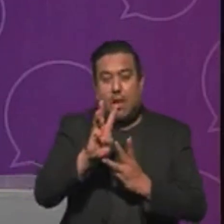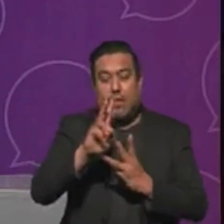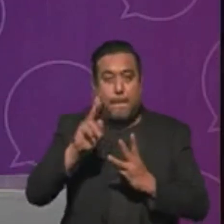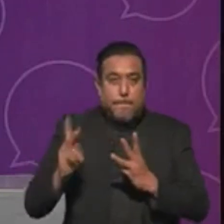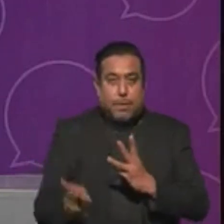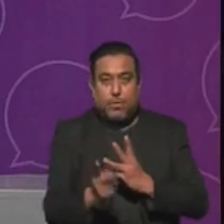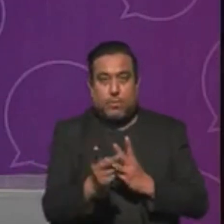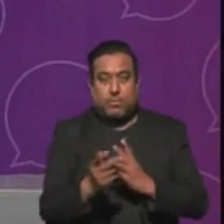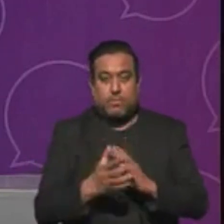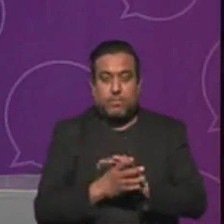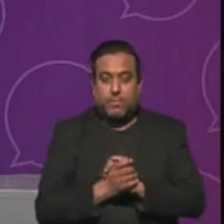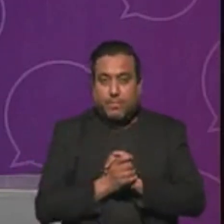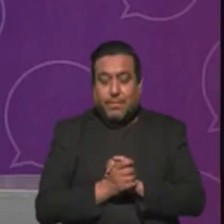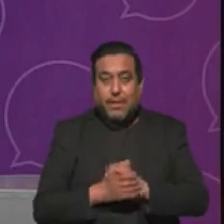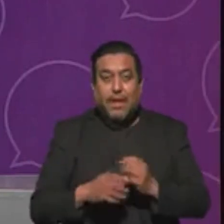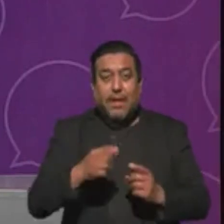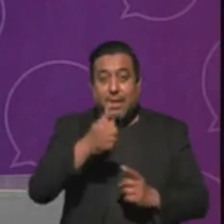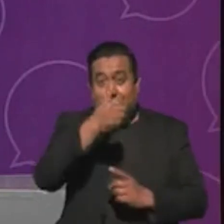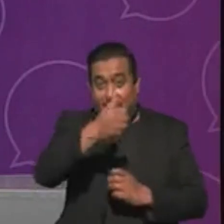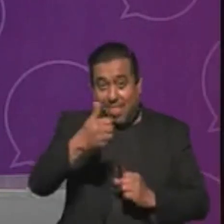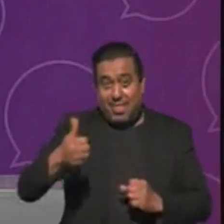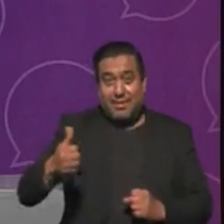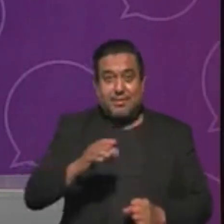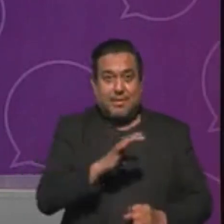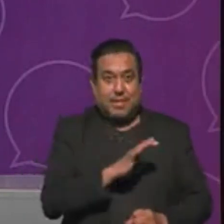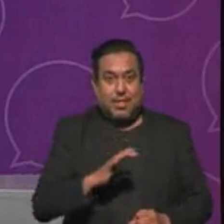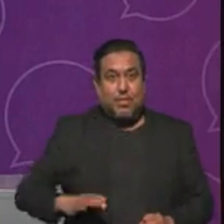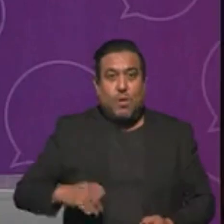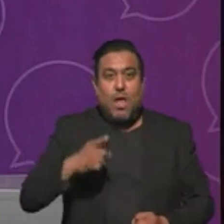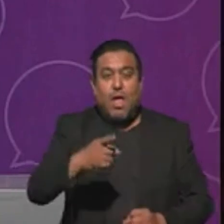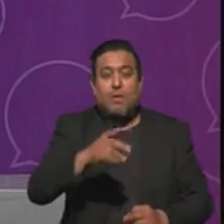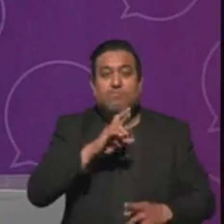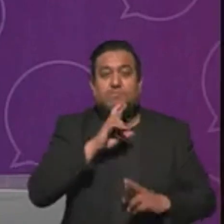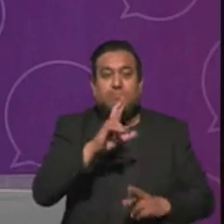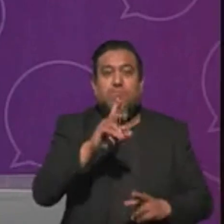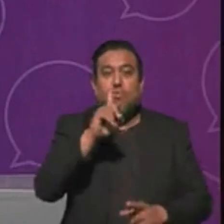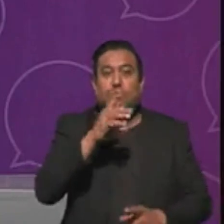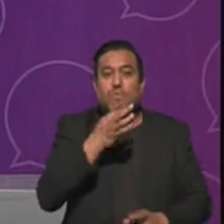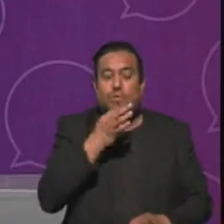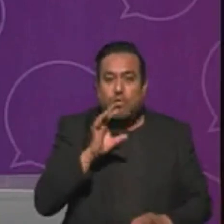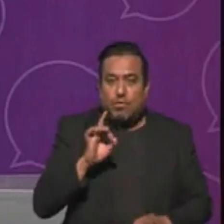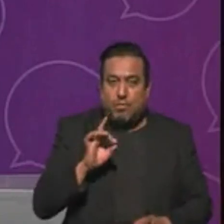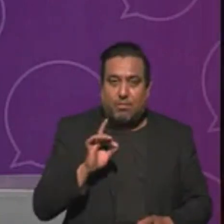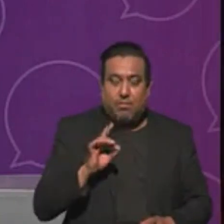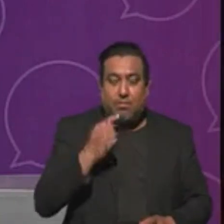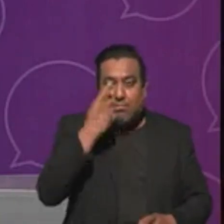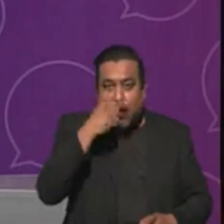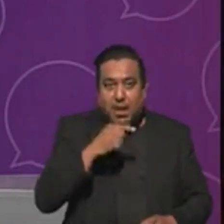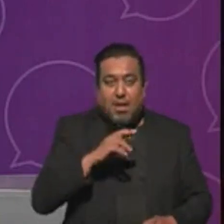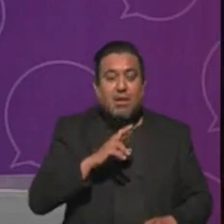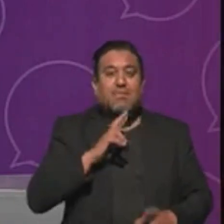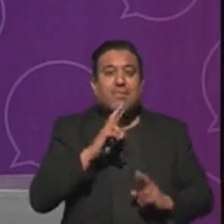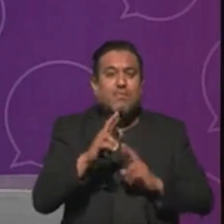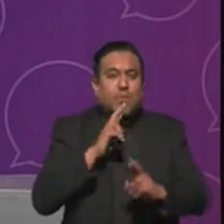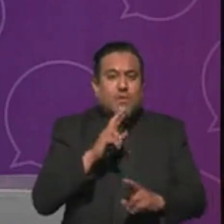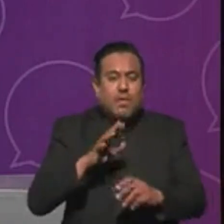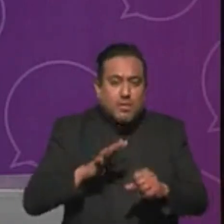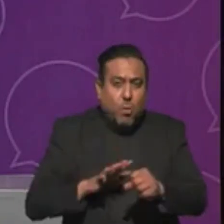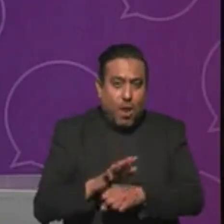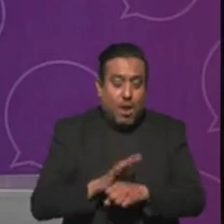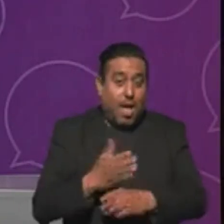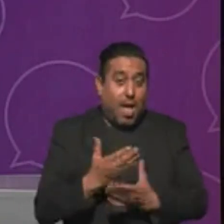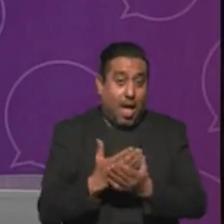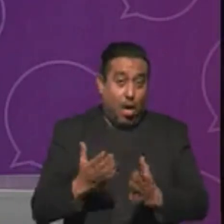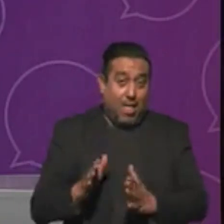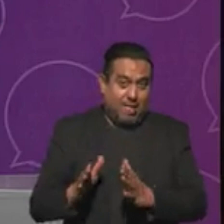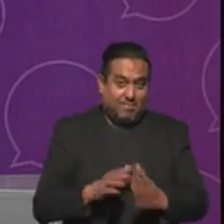tres preguntas cada candidatura tendrá un minuto con 30 segundos para responder sobre las réplicas la